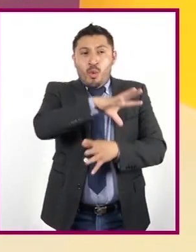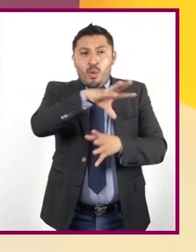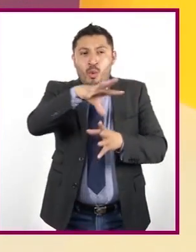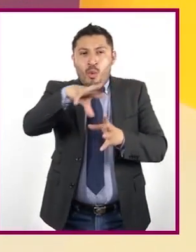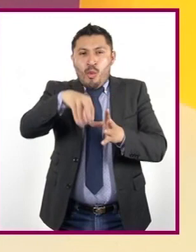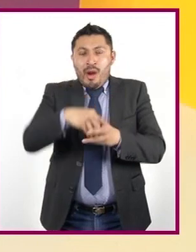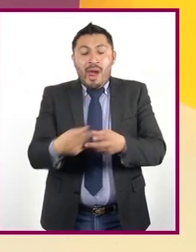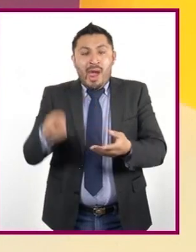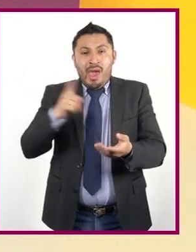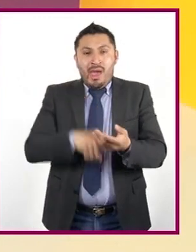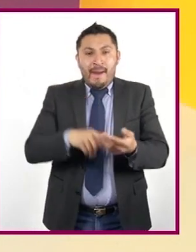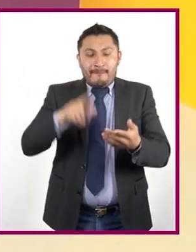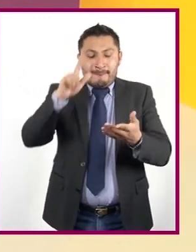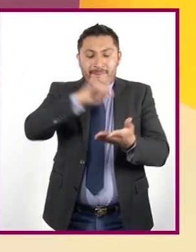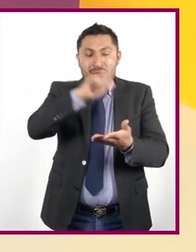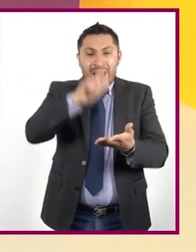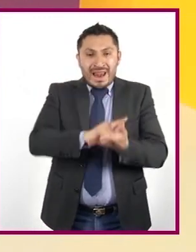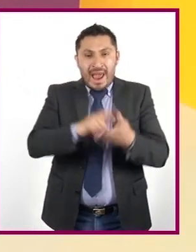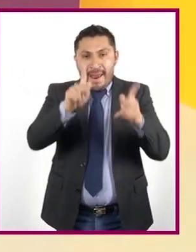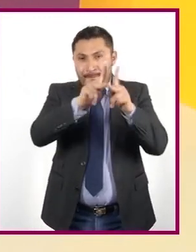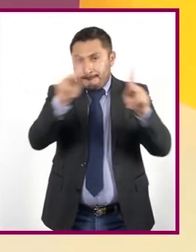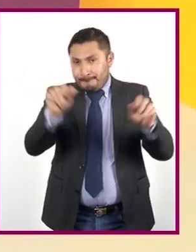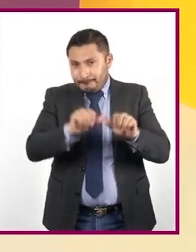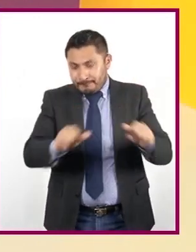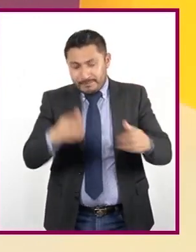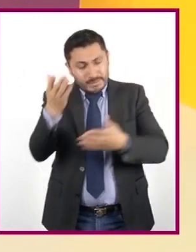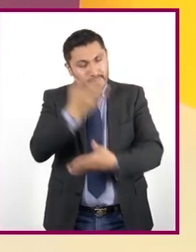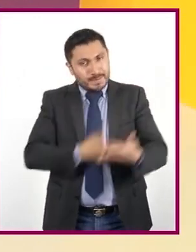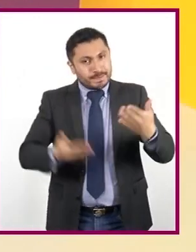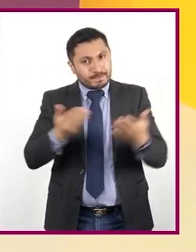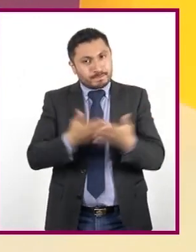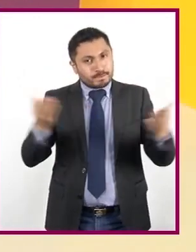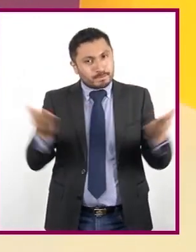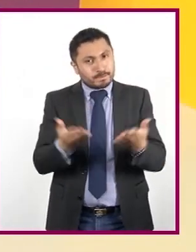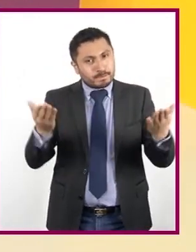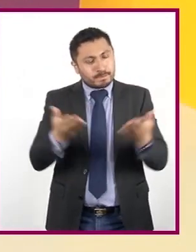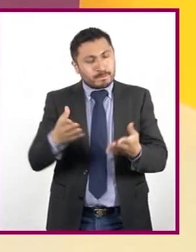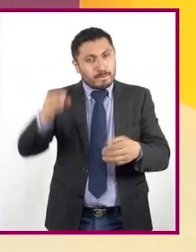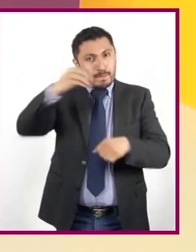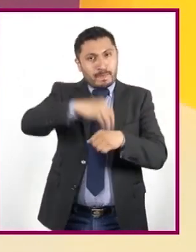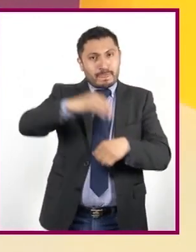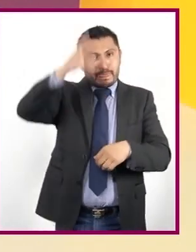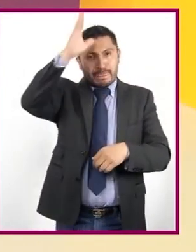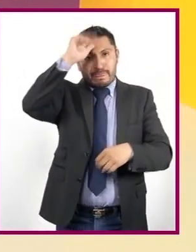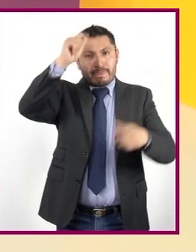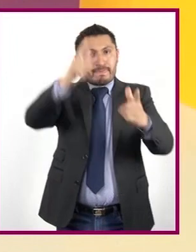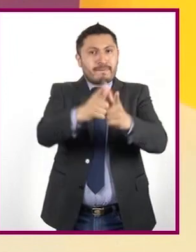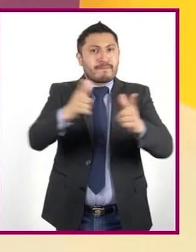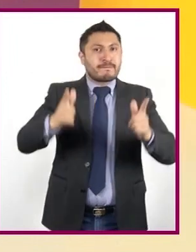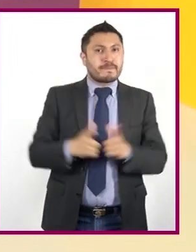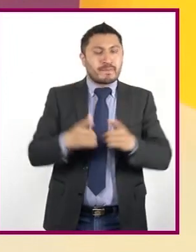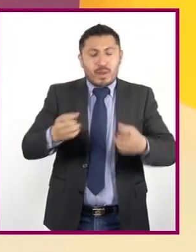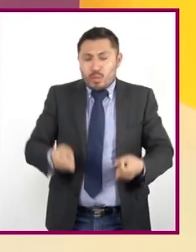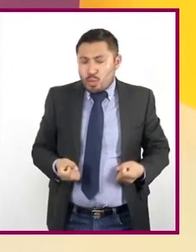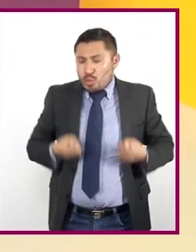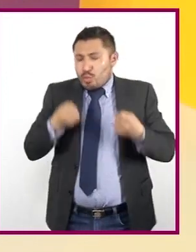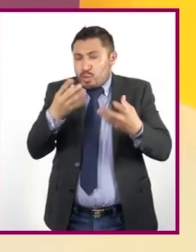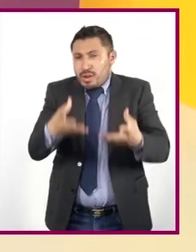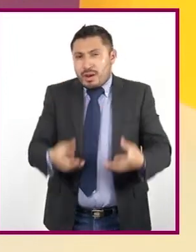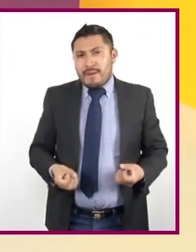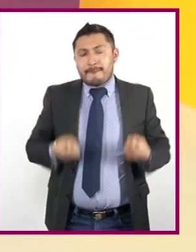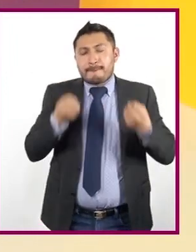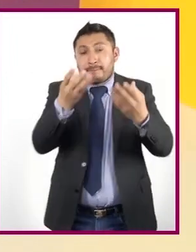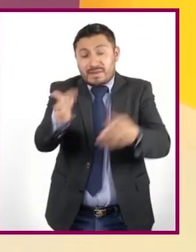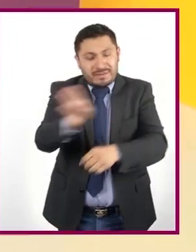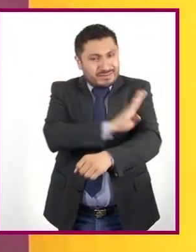un marco de convivencia pacífica que lleve a la construcción de acuerdos colectivos que abonen al bienestar de